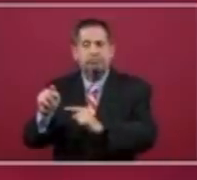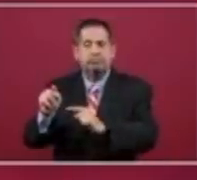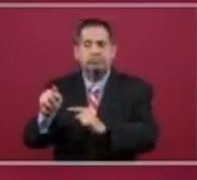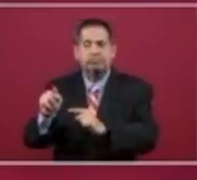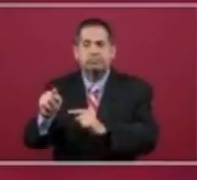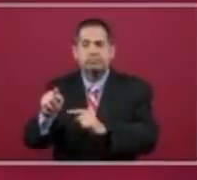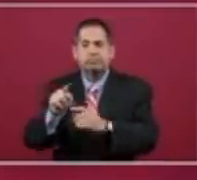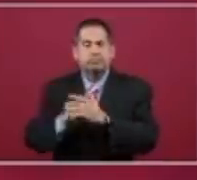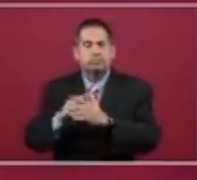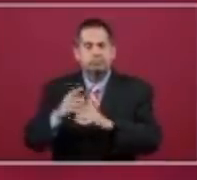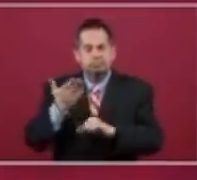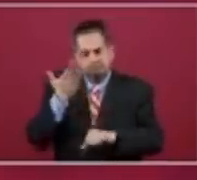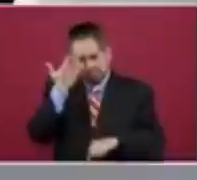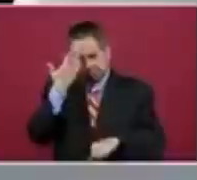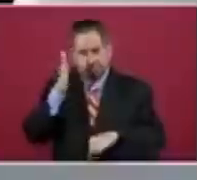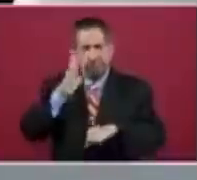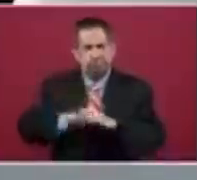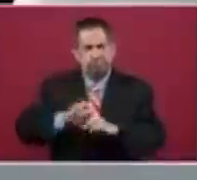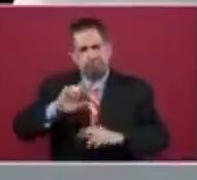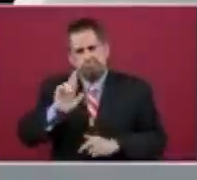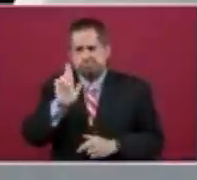a conmemorar